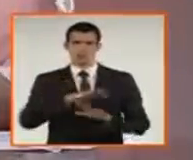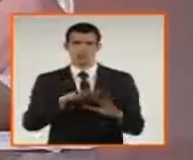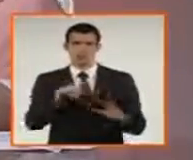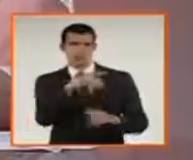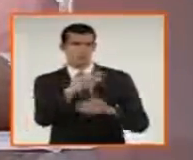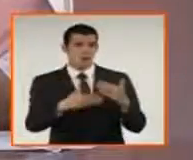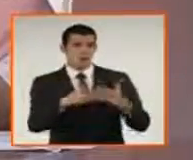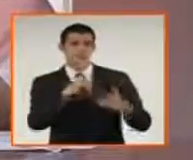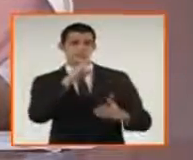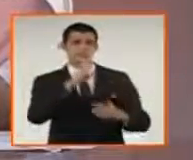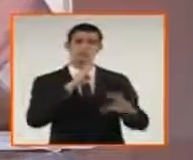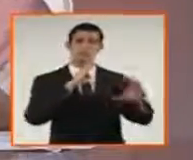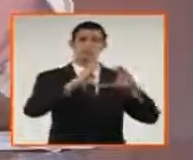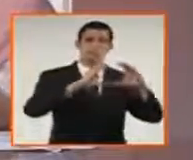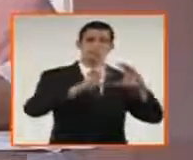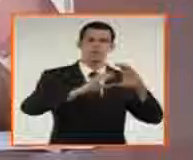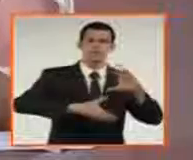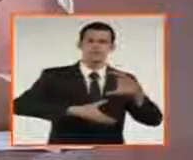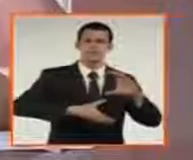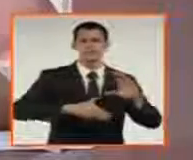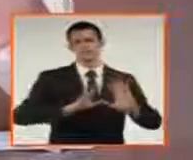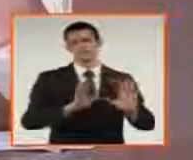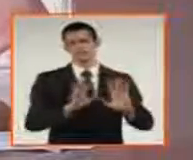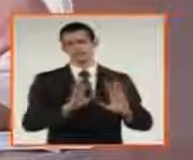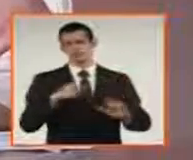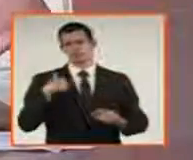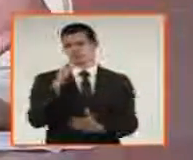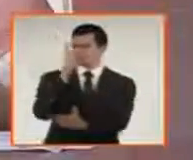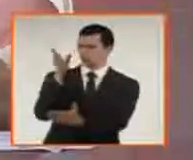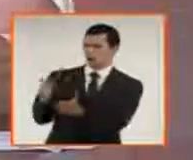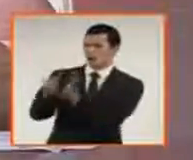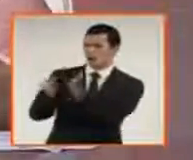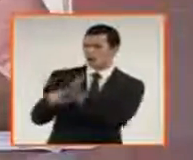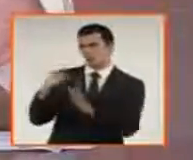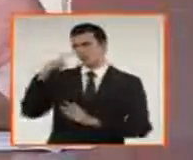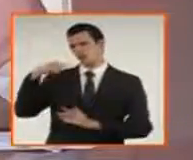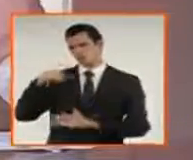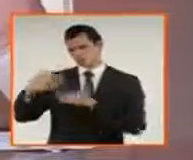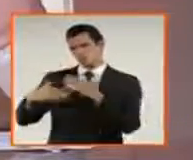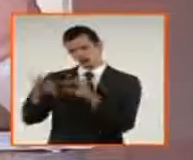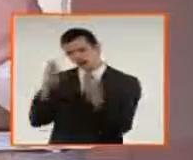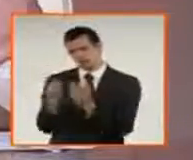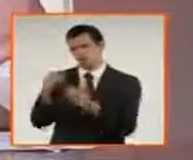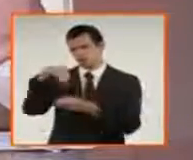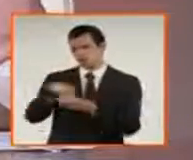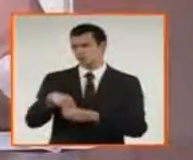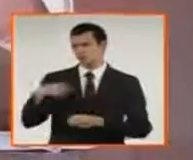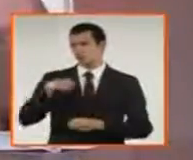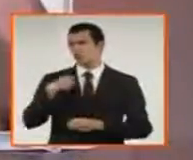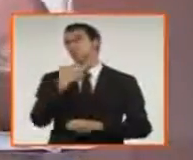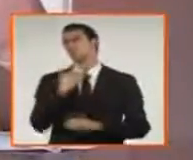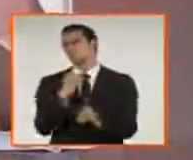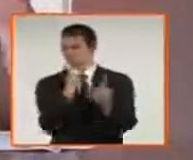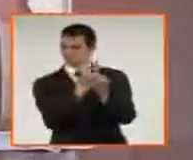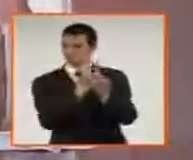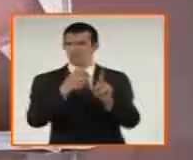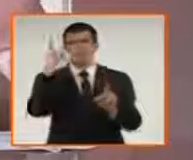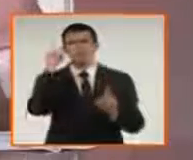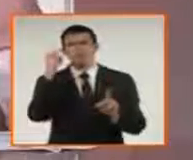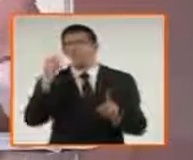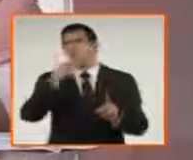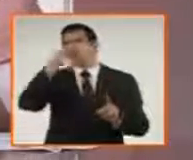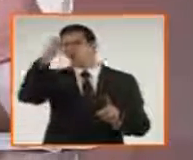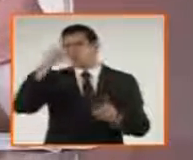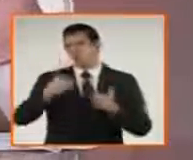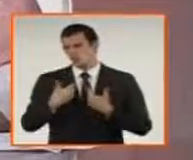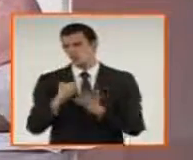a pedir que se me establezca un régimen de comunicación, la posibilidad de que me acompañen, que estén conmigo